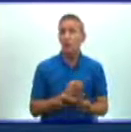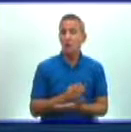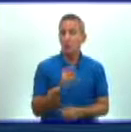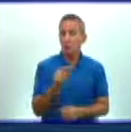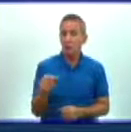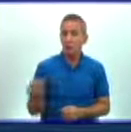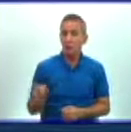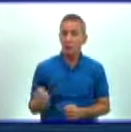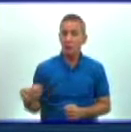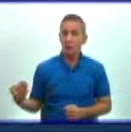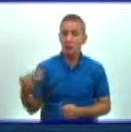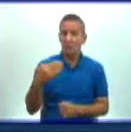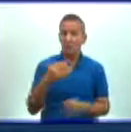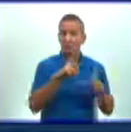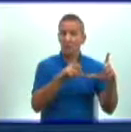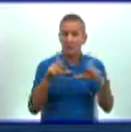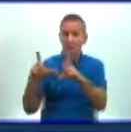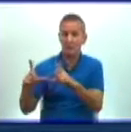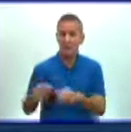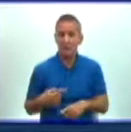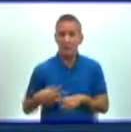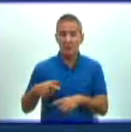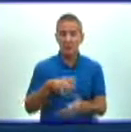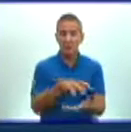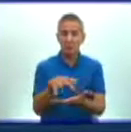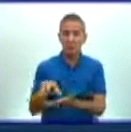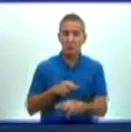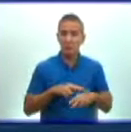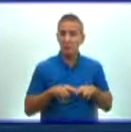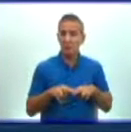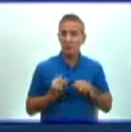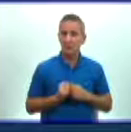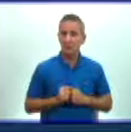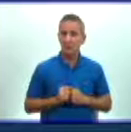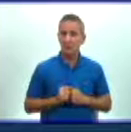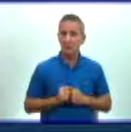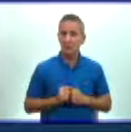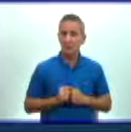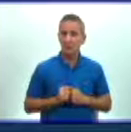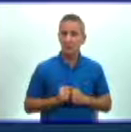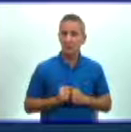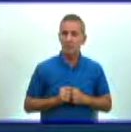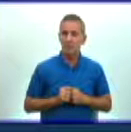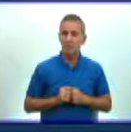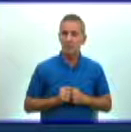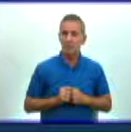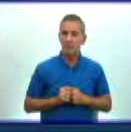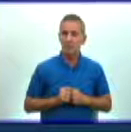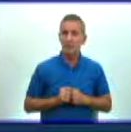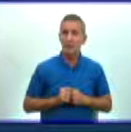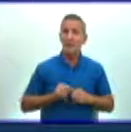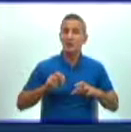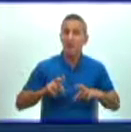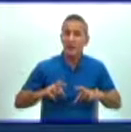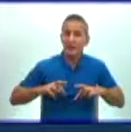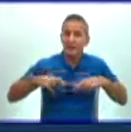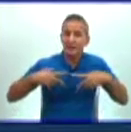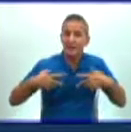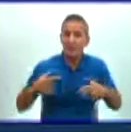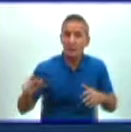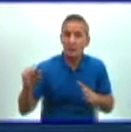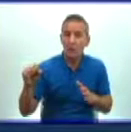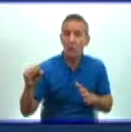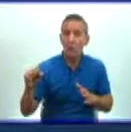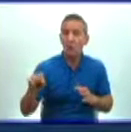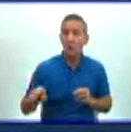asisten a los museos y lugares históricos. Y vuelvo a retomar mi idea central, contar con un ser